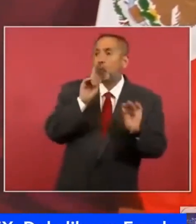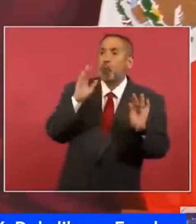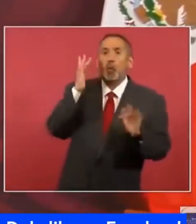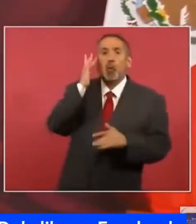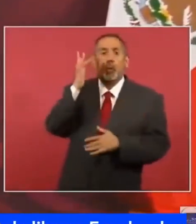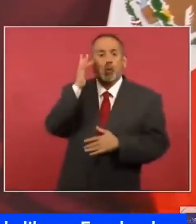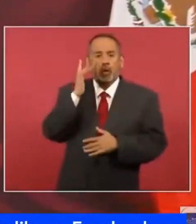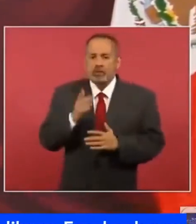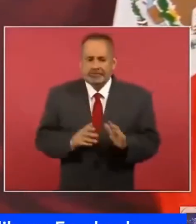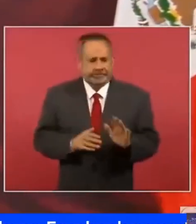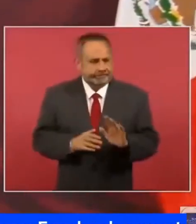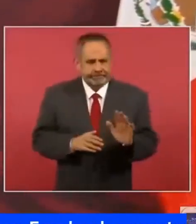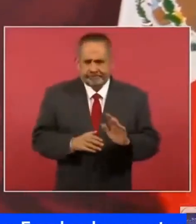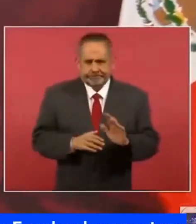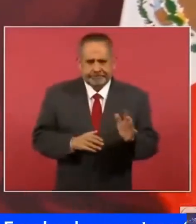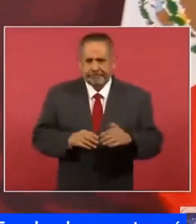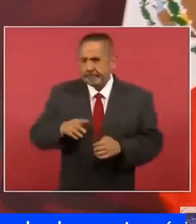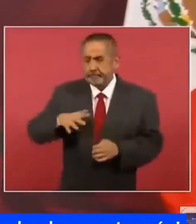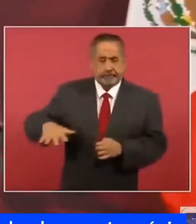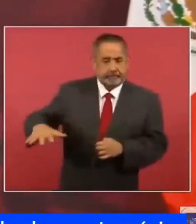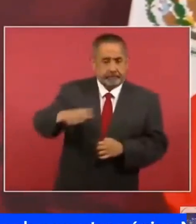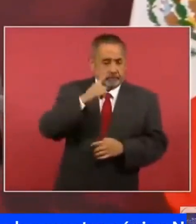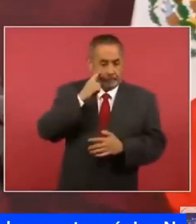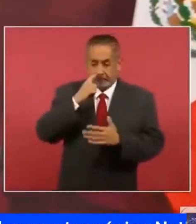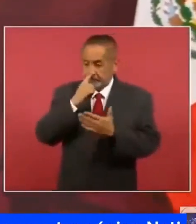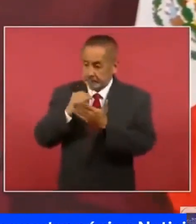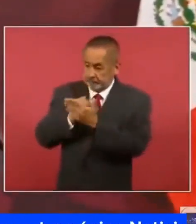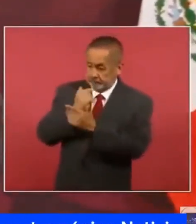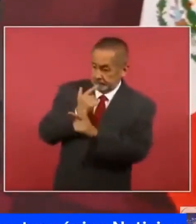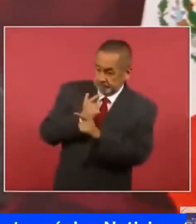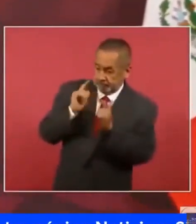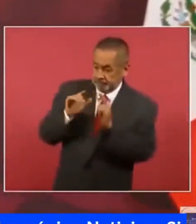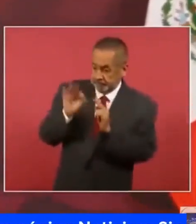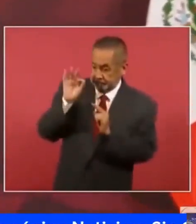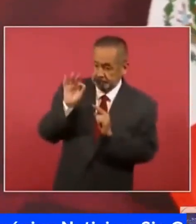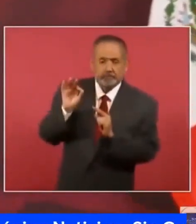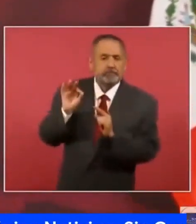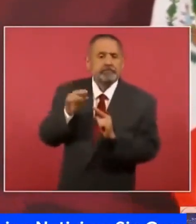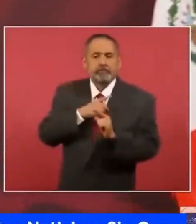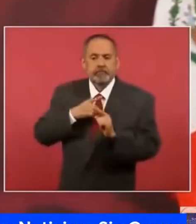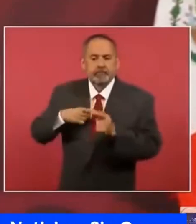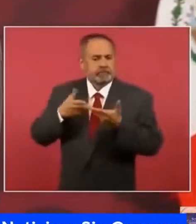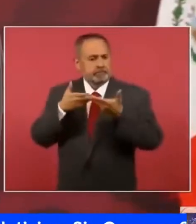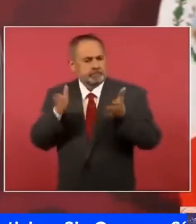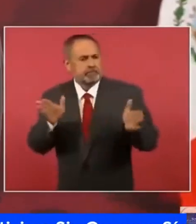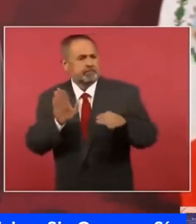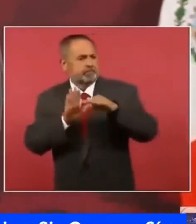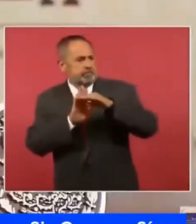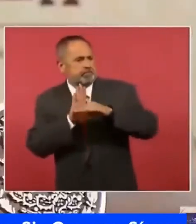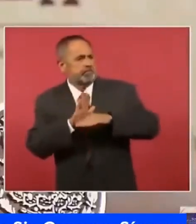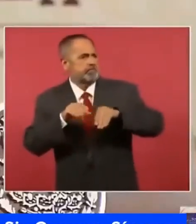y la vida pública en una democracia tiene que ser cada vez más pública.